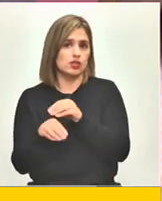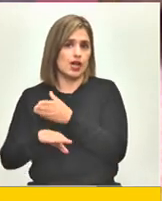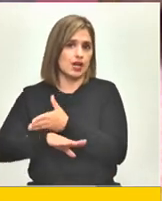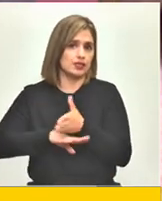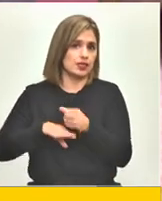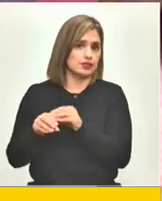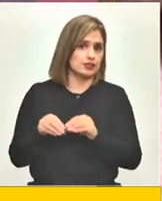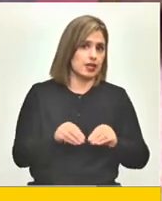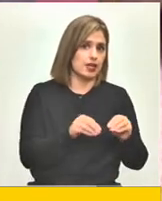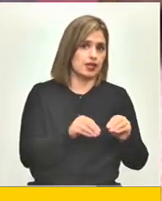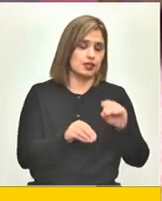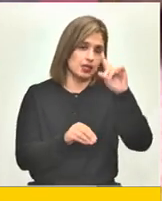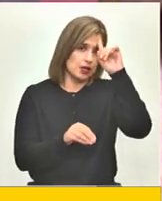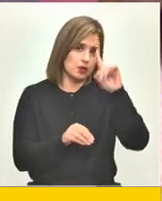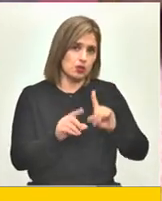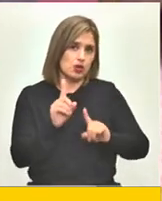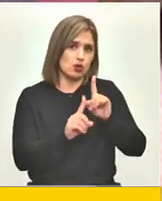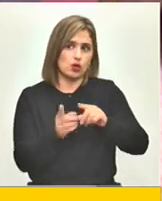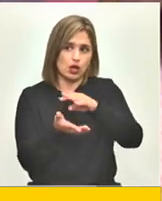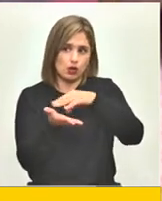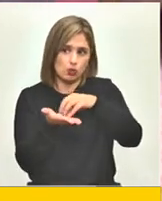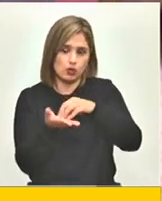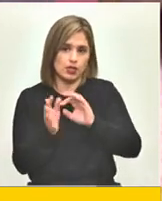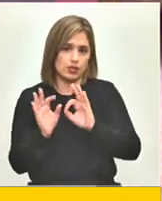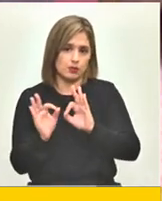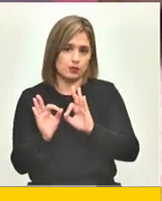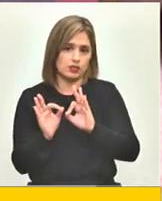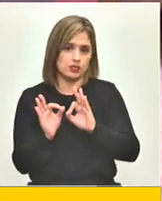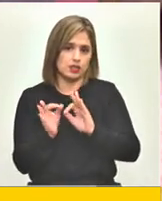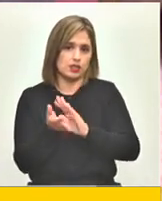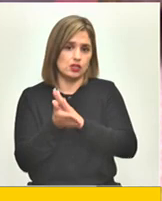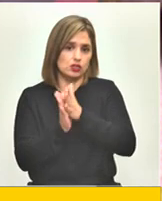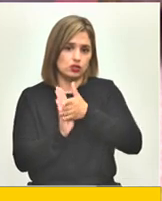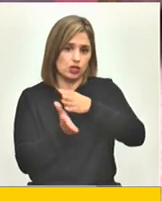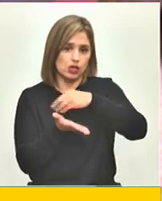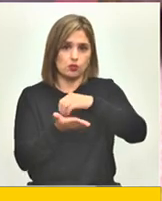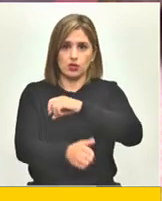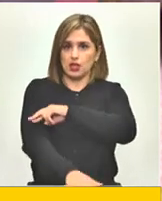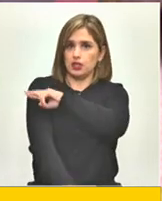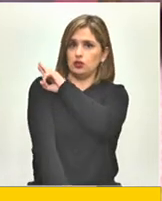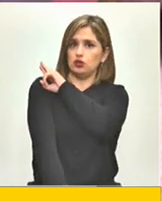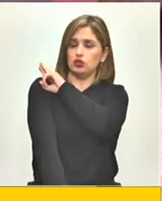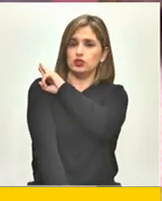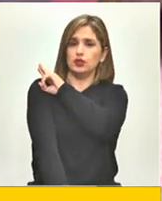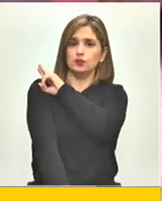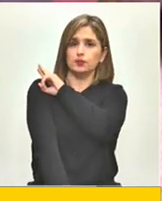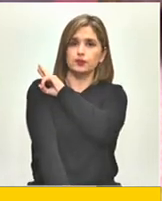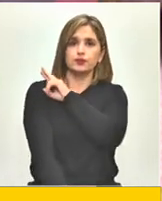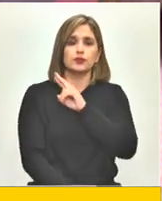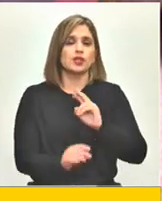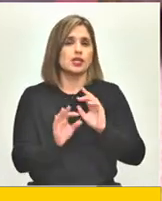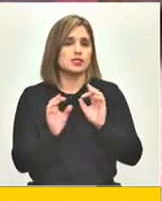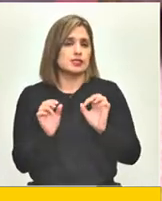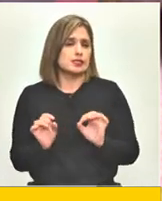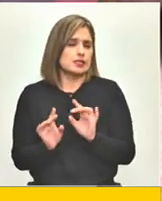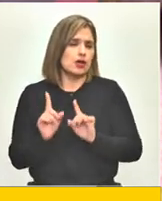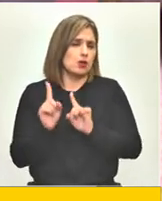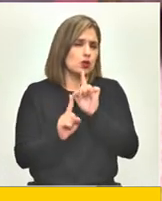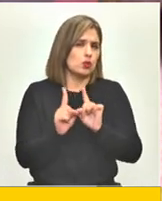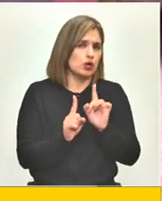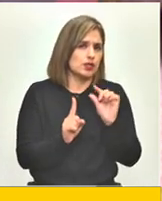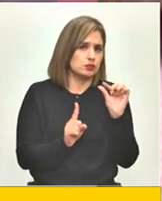pero mientras algunas comunas particularmente todas las comunas del Norte del país con excepción de un par